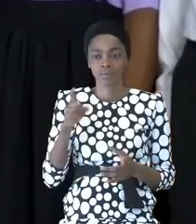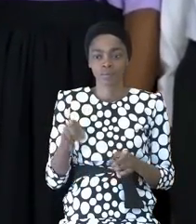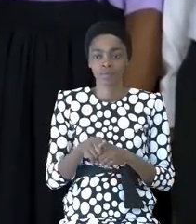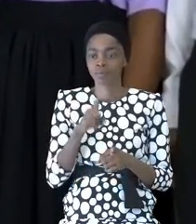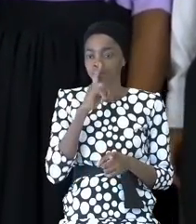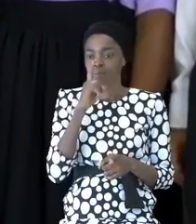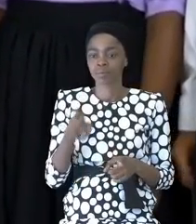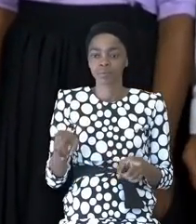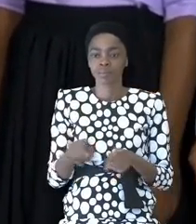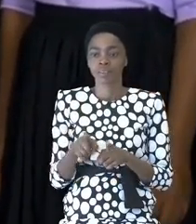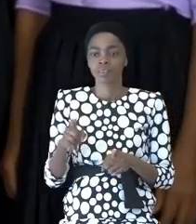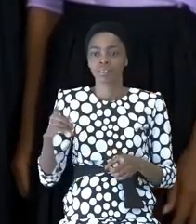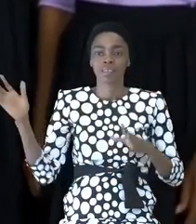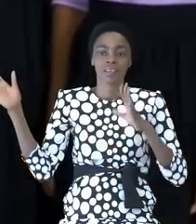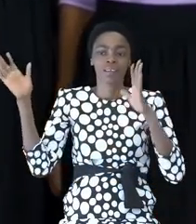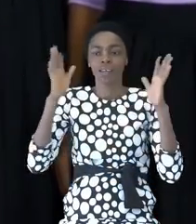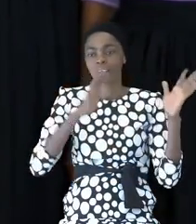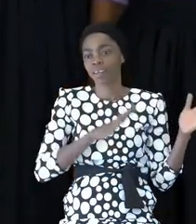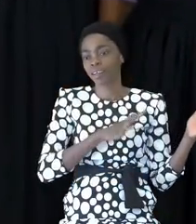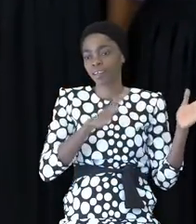siento como el aire que